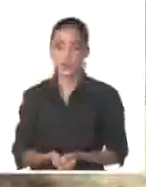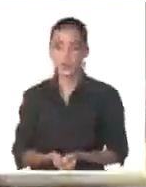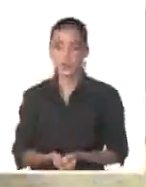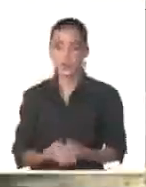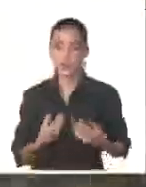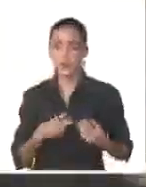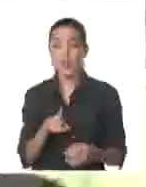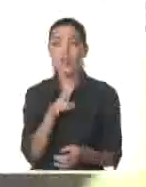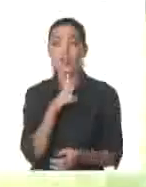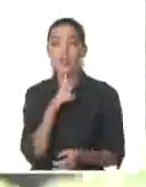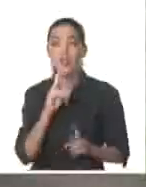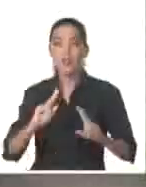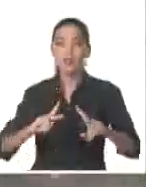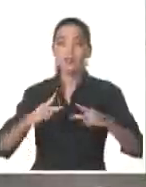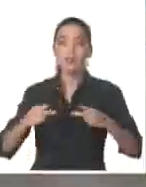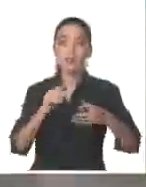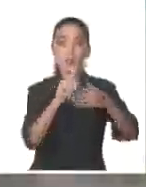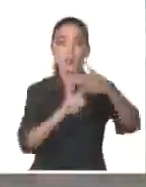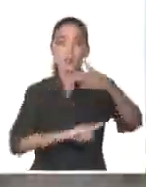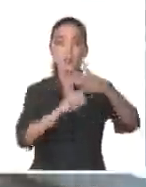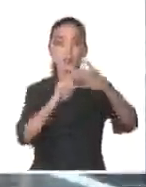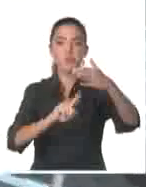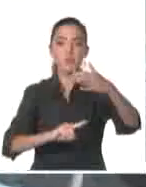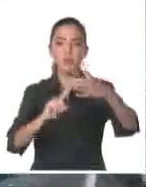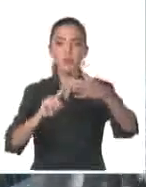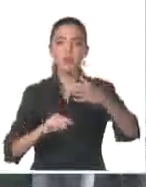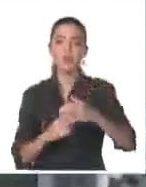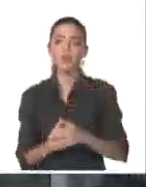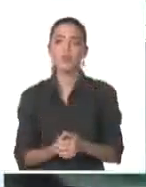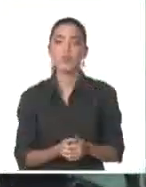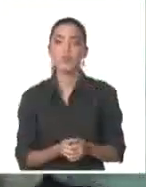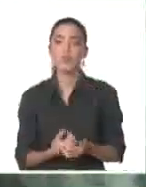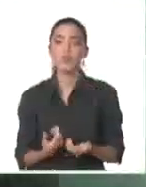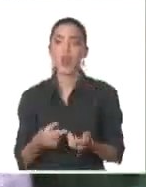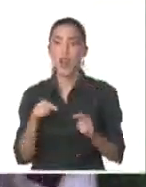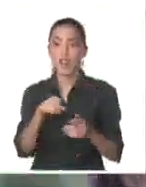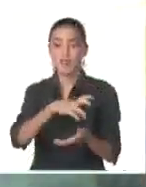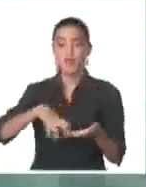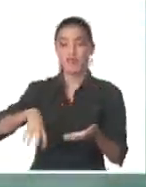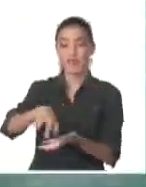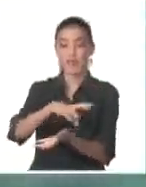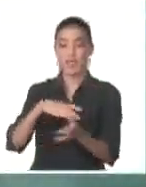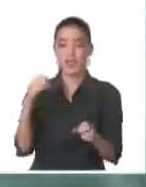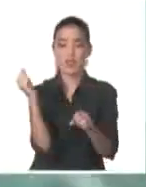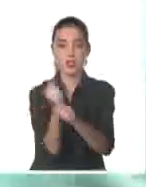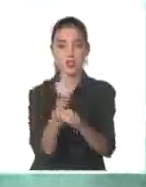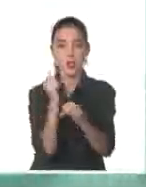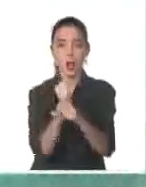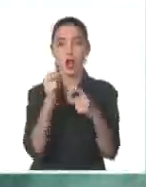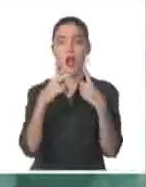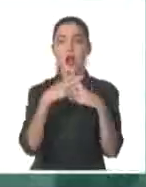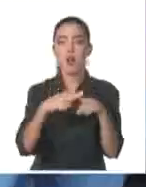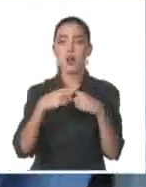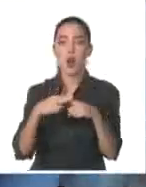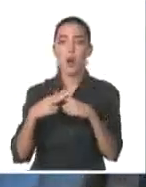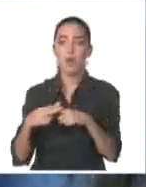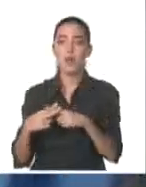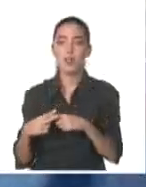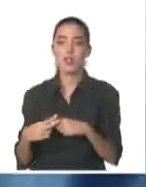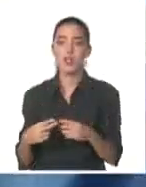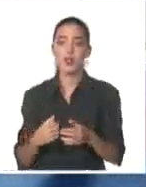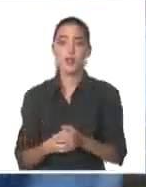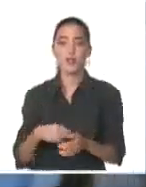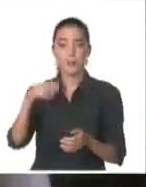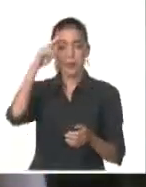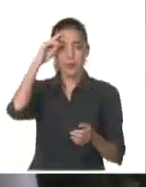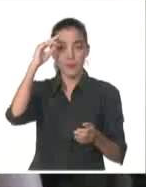el restablecimiento del servicio eléctrico, en San Antonio del Sur se trabaja en la recuperación este miércoles de su policlínico y sus salas de